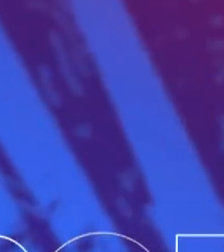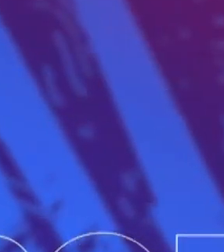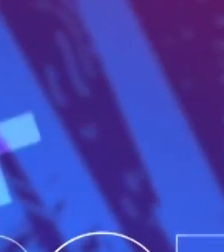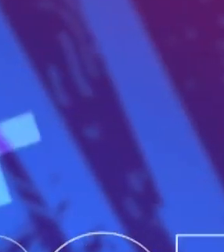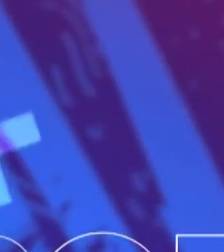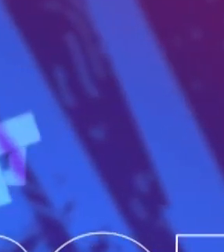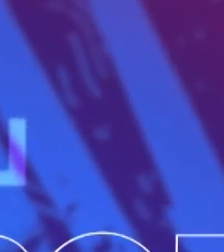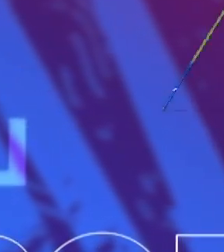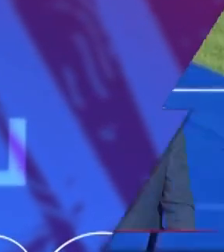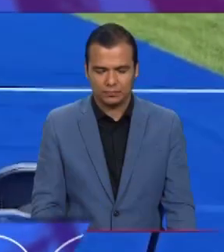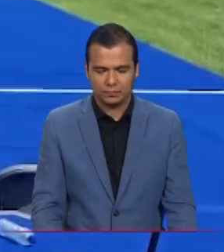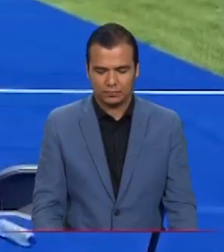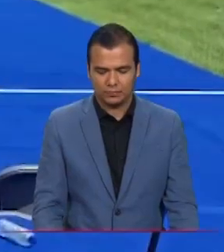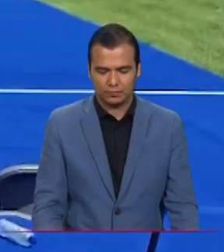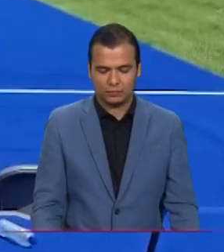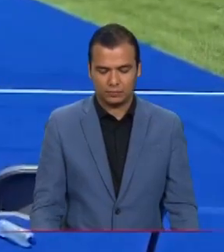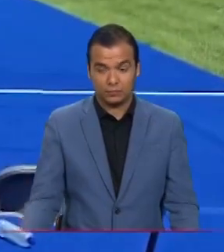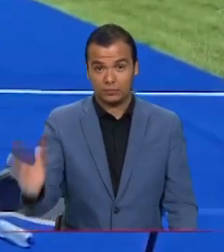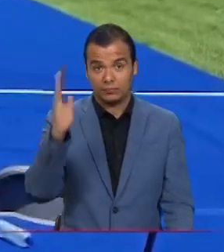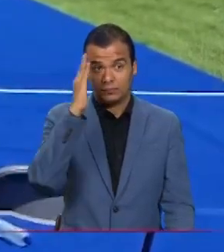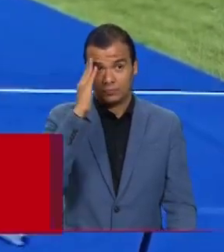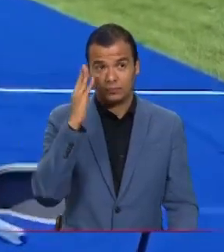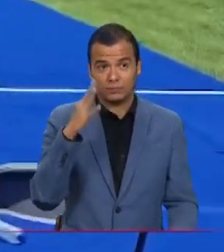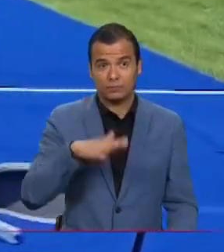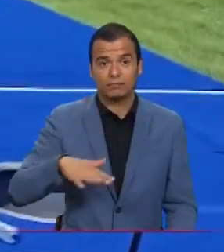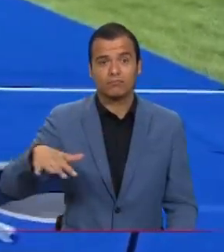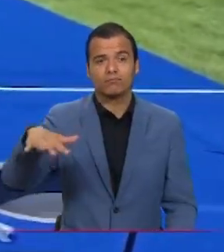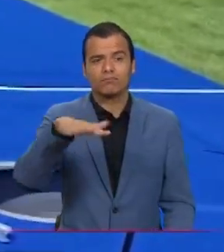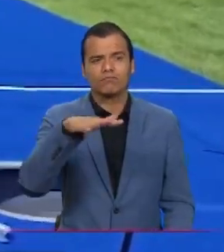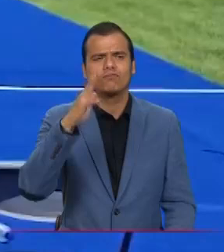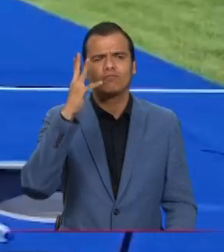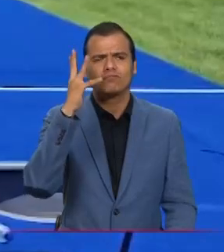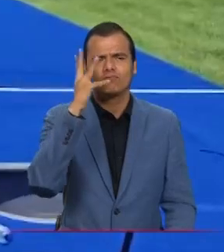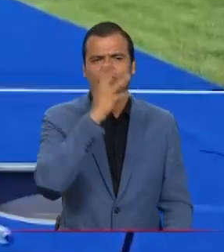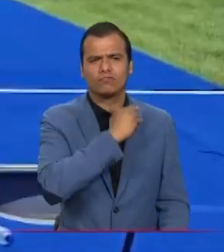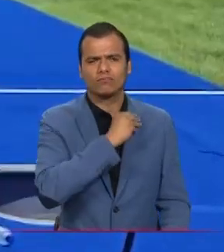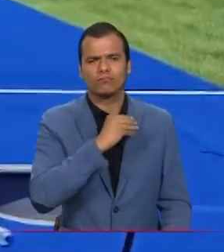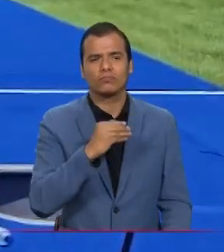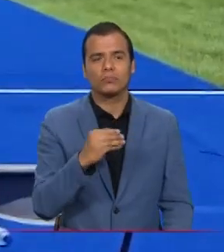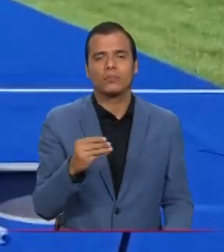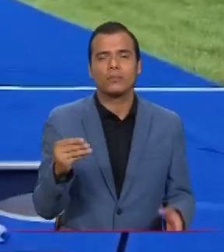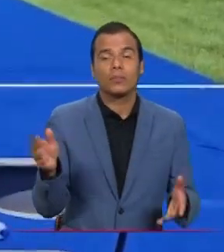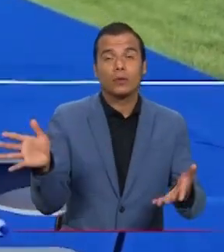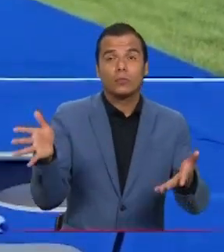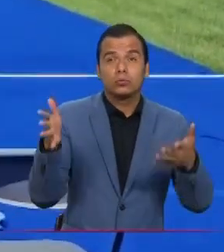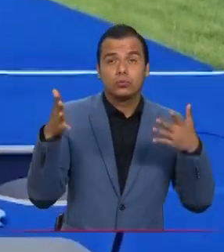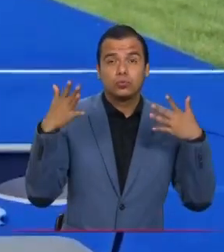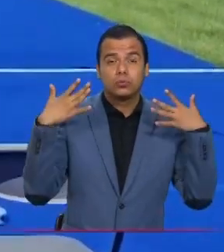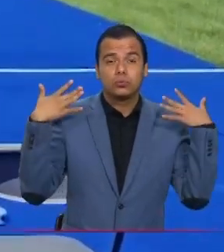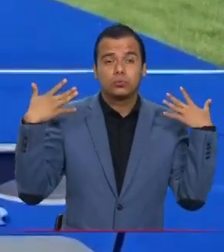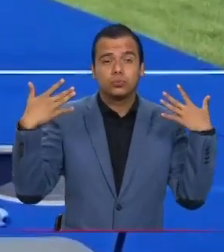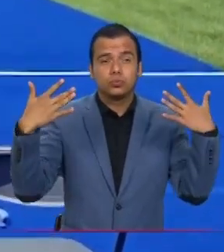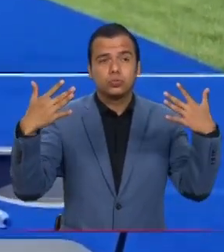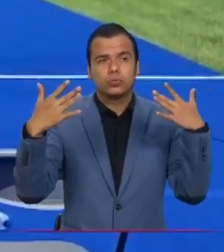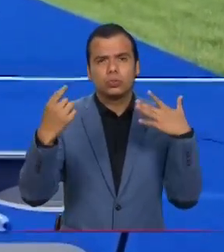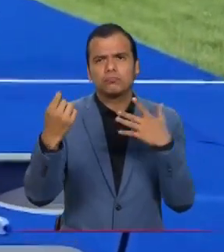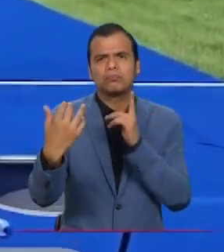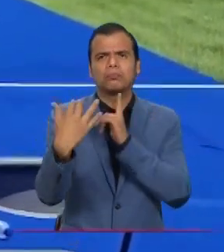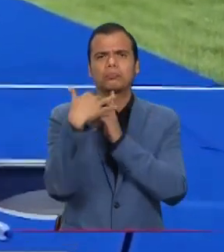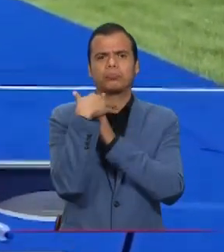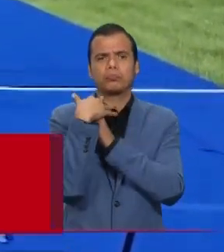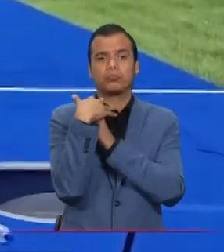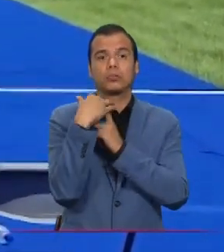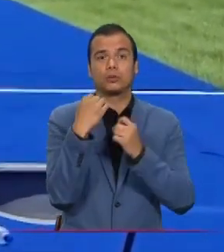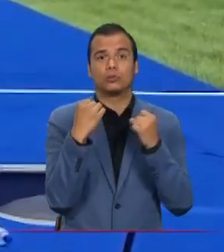autorizado un campo bastante bonito pues como se puede ver bastante viento que es lo único que hemos visto como que nos puede perjudicar un poco que es